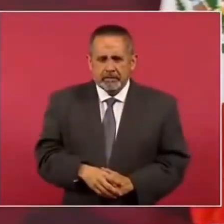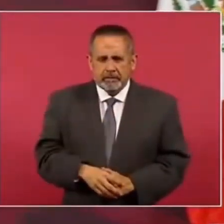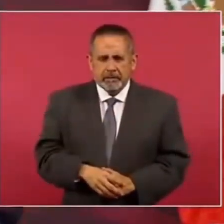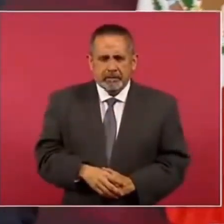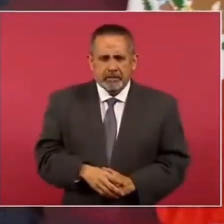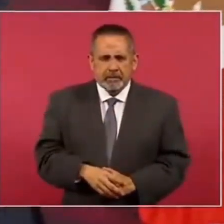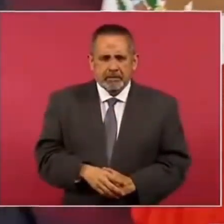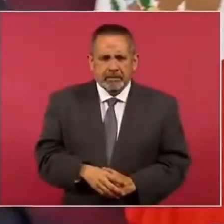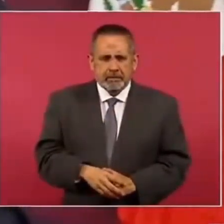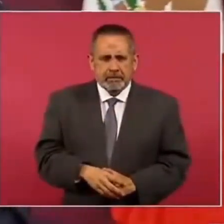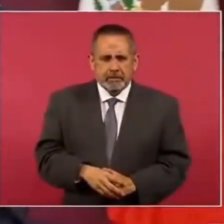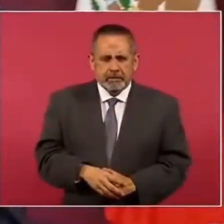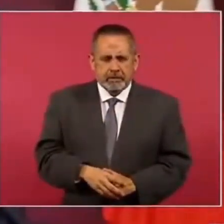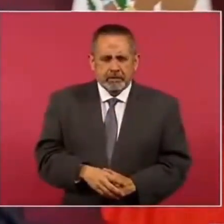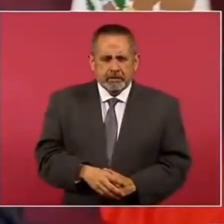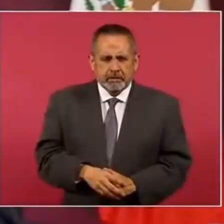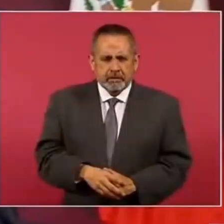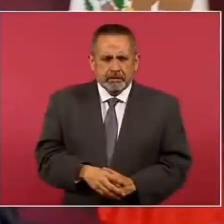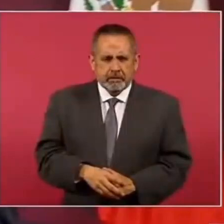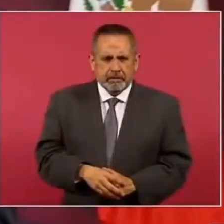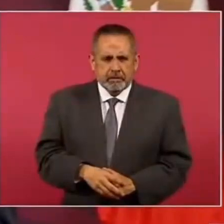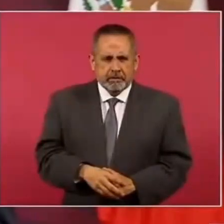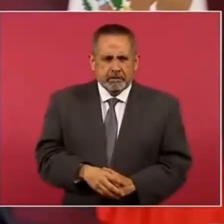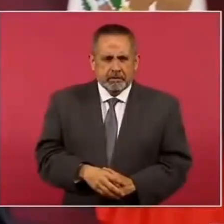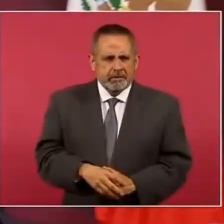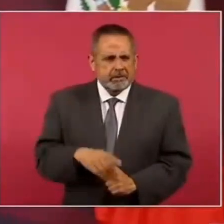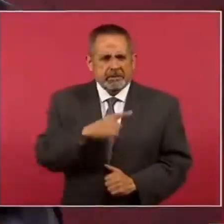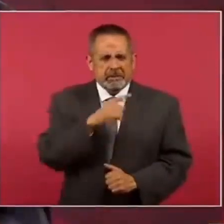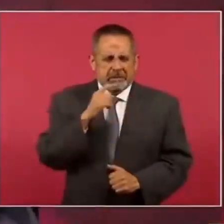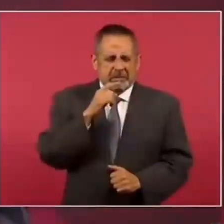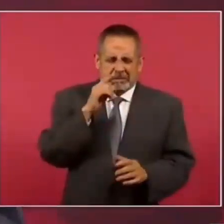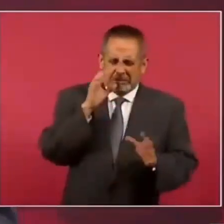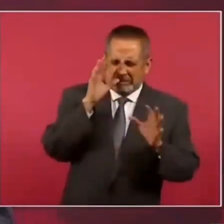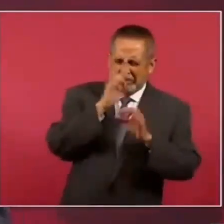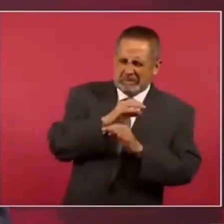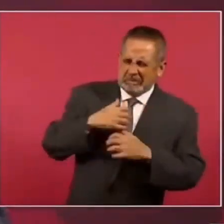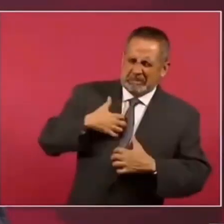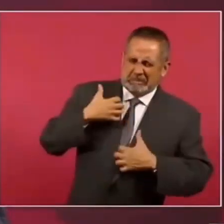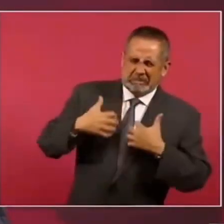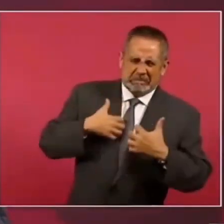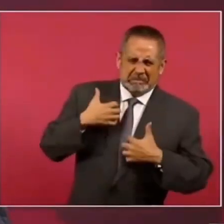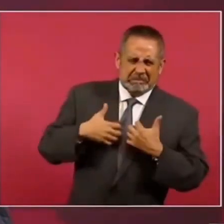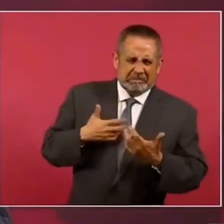y se obnubilan mucho.